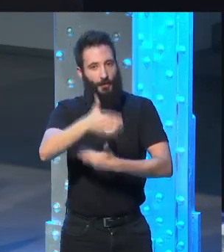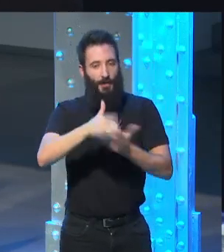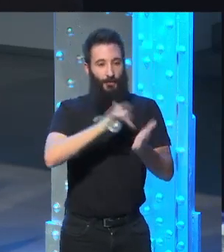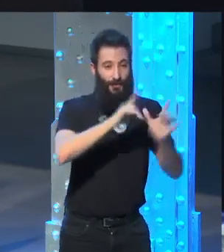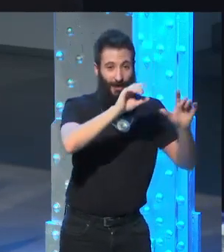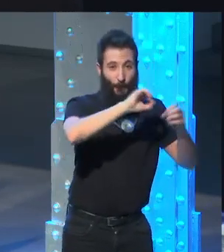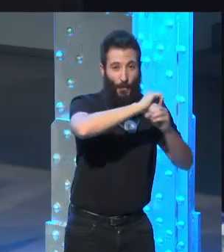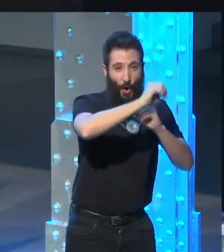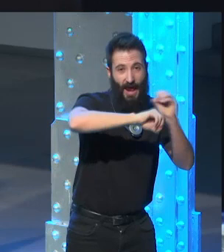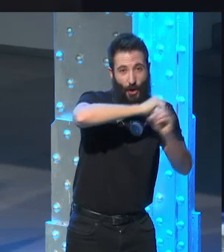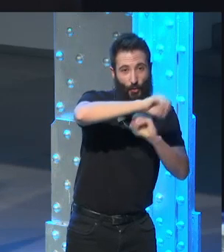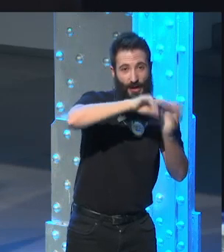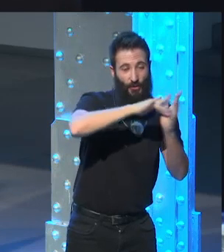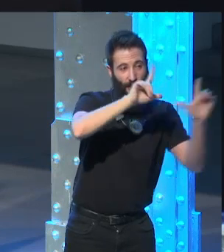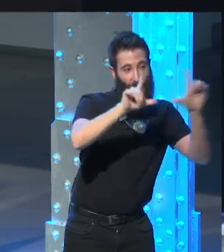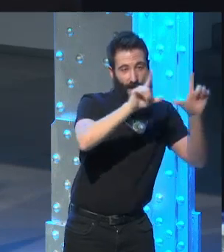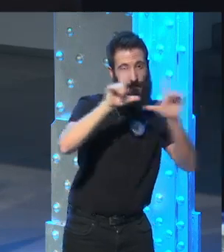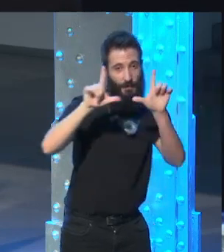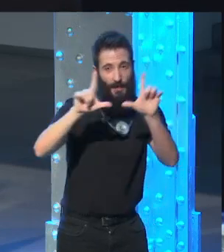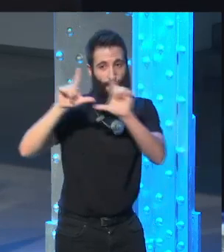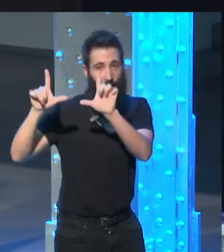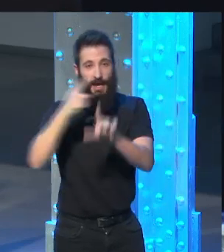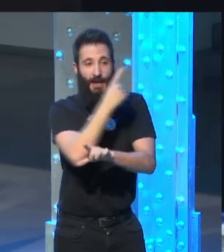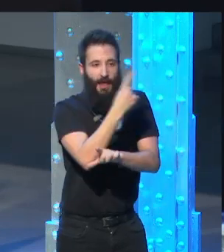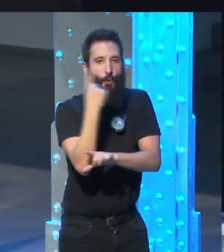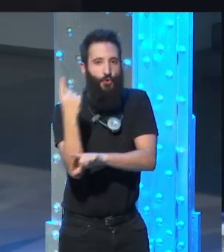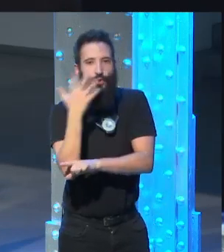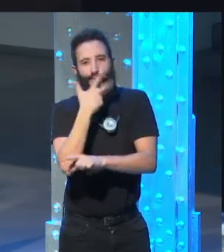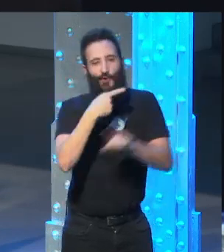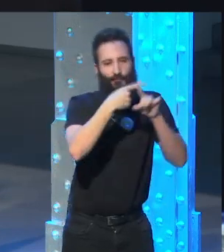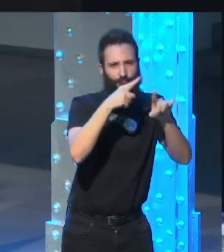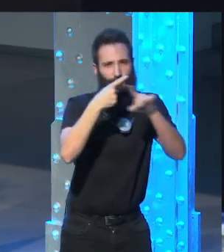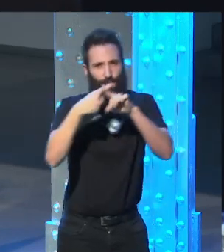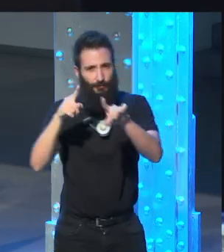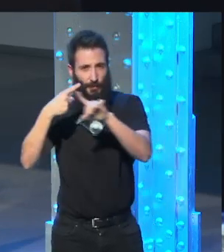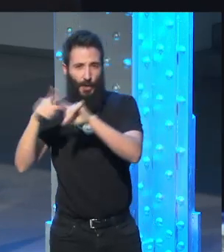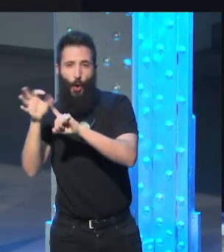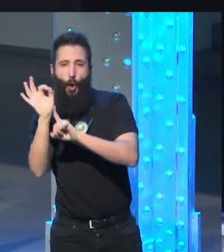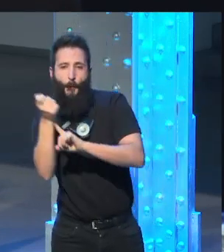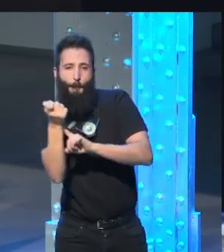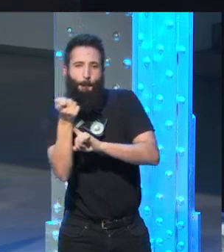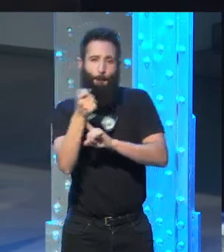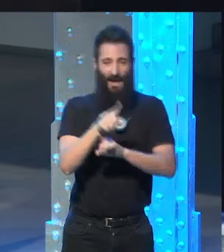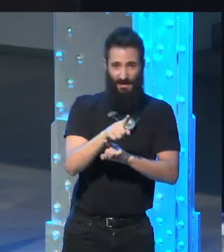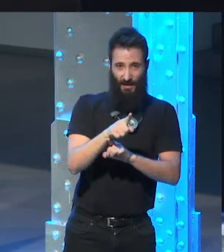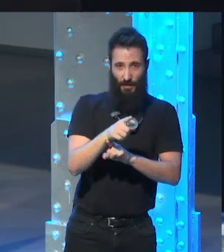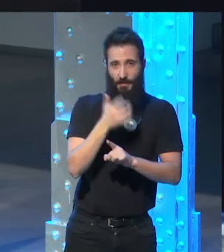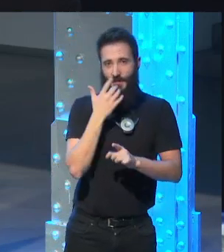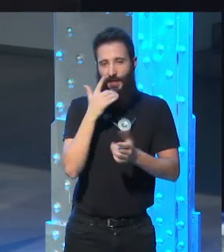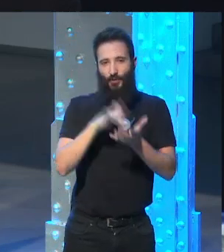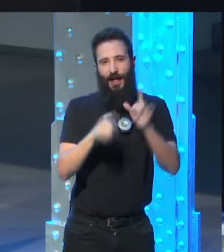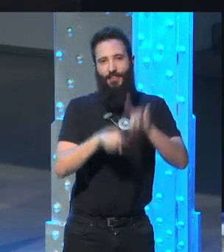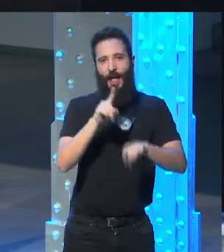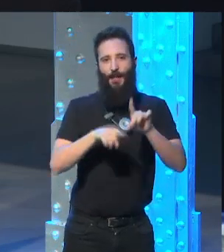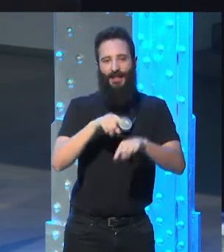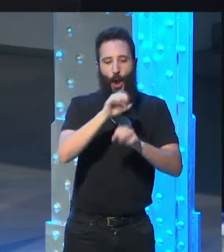las moléculas comparables entre los 3 paneles, cada panel toma un color diferente o similar al otro, si los organismos están más cerca o